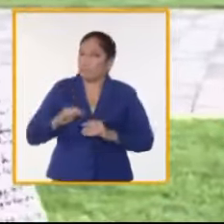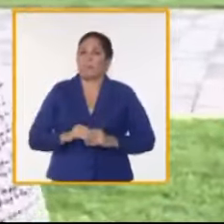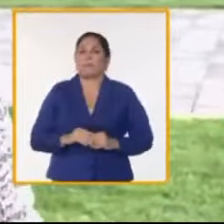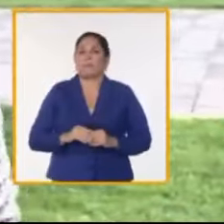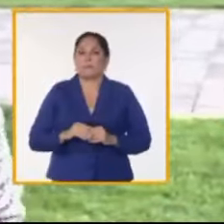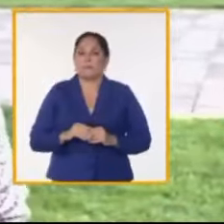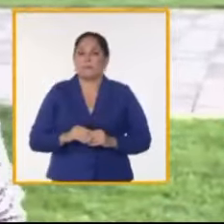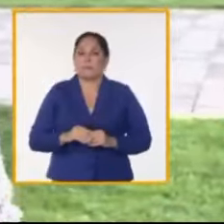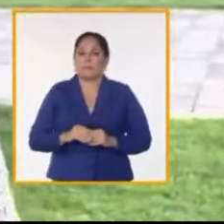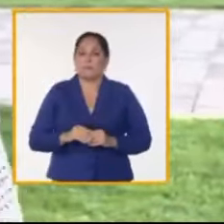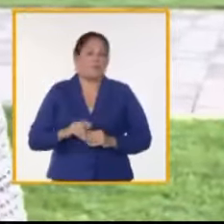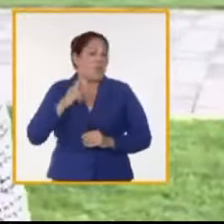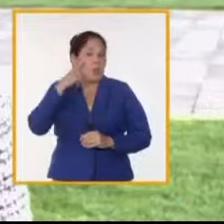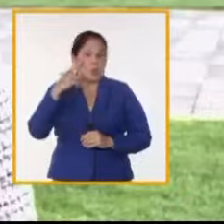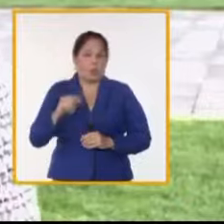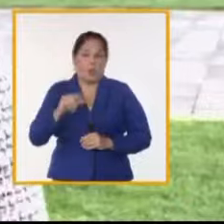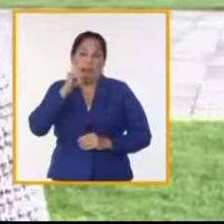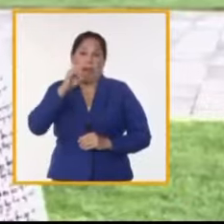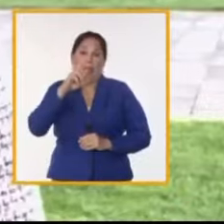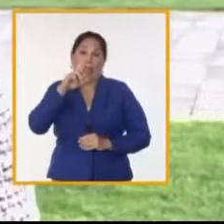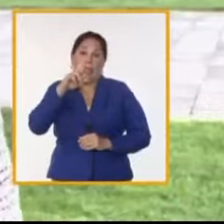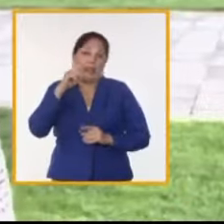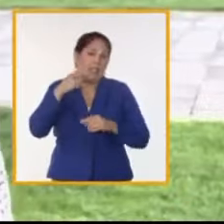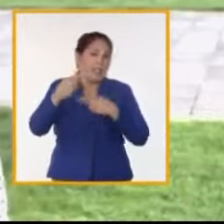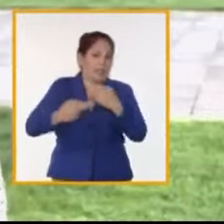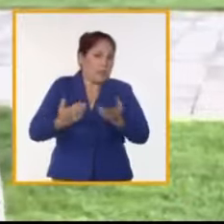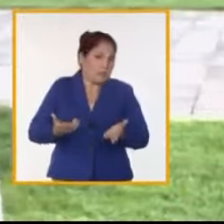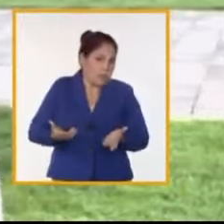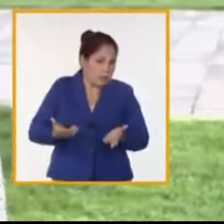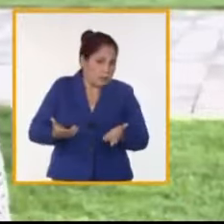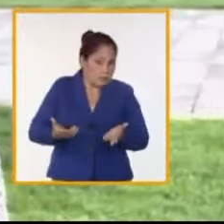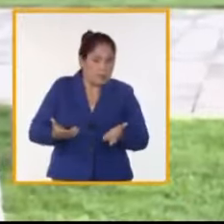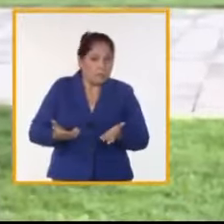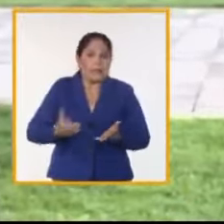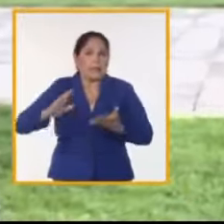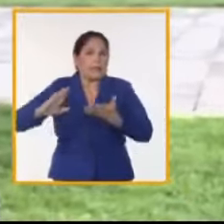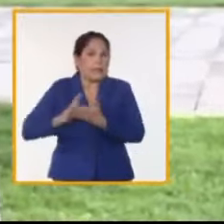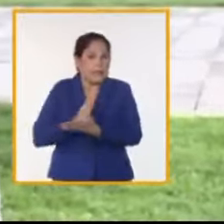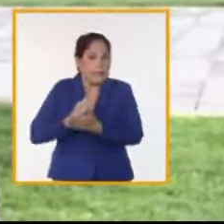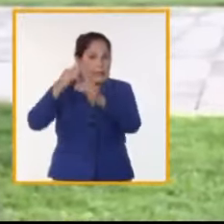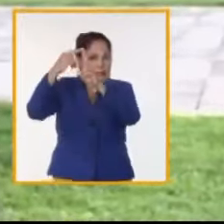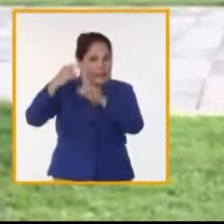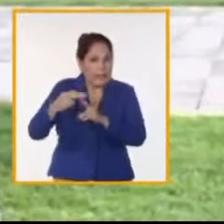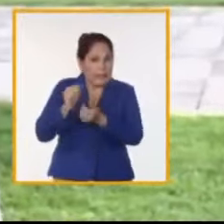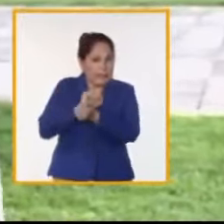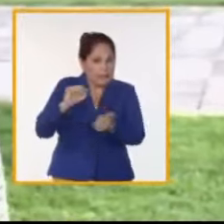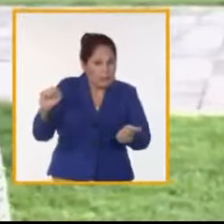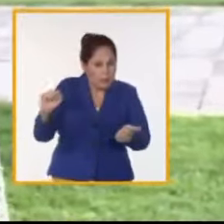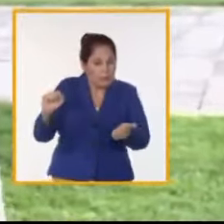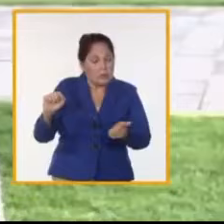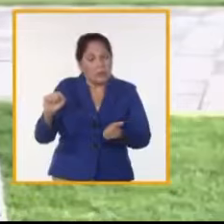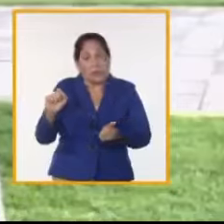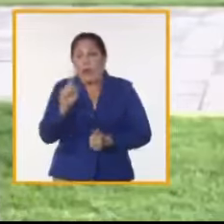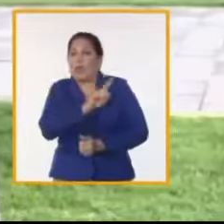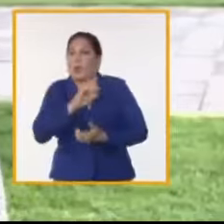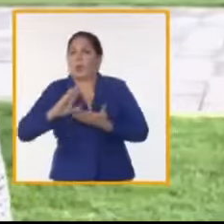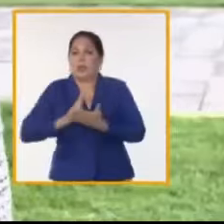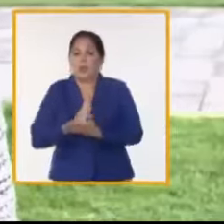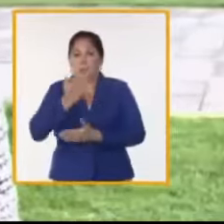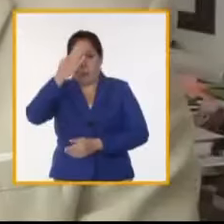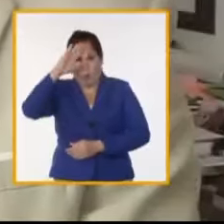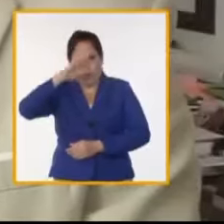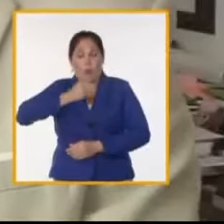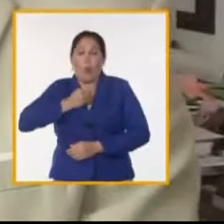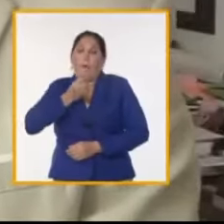quitar a Cuba de la lista de países terroristas sería terrible porque entonces le Envía un mensaje a la comunidad internacional que Cuba se